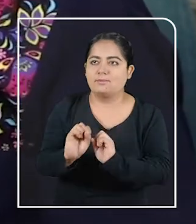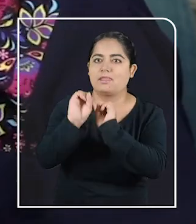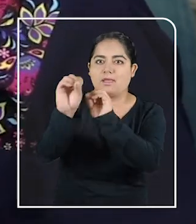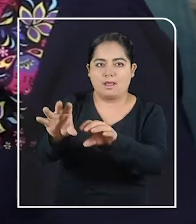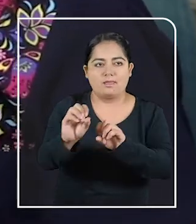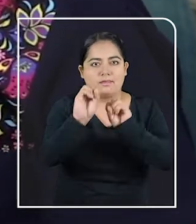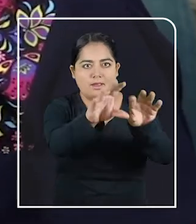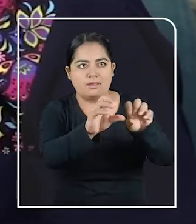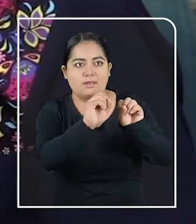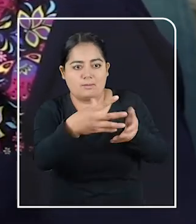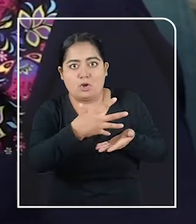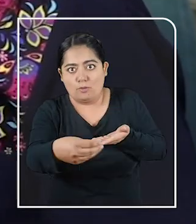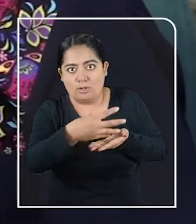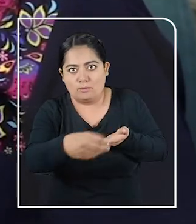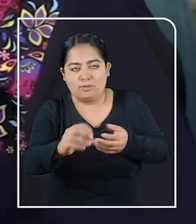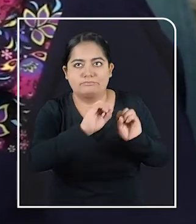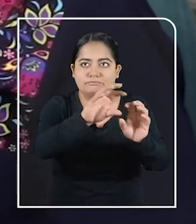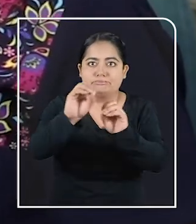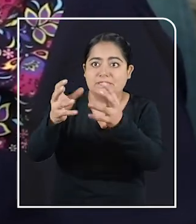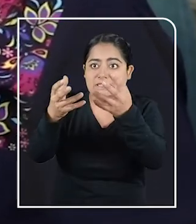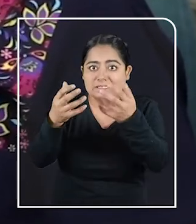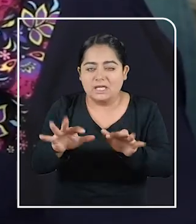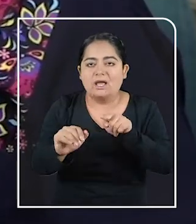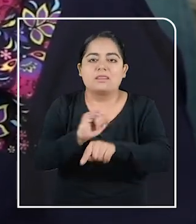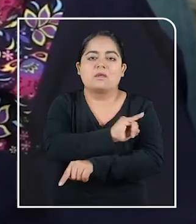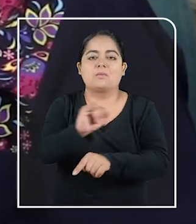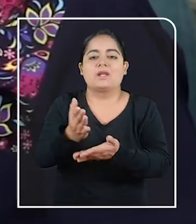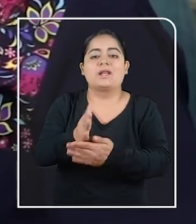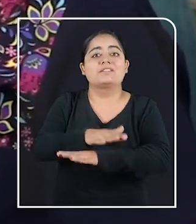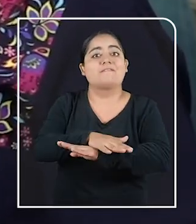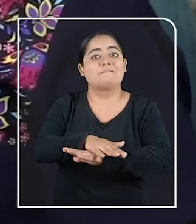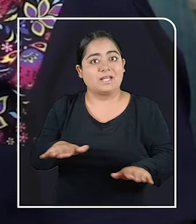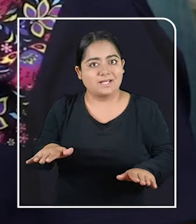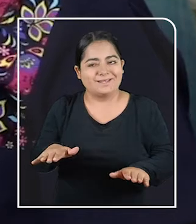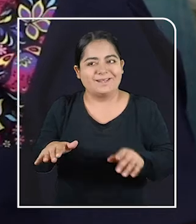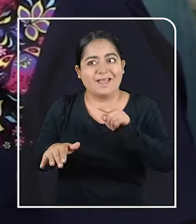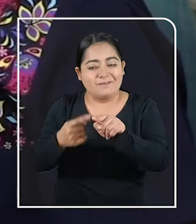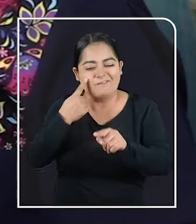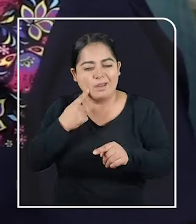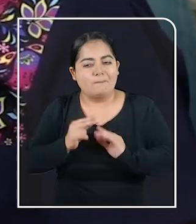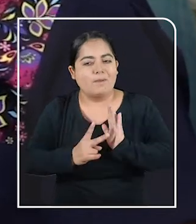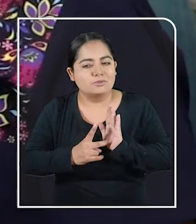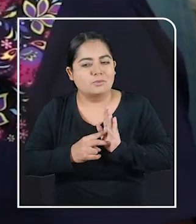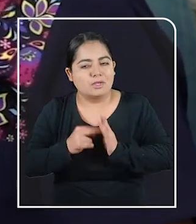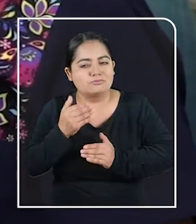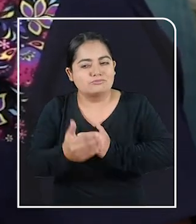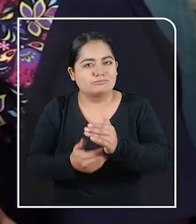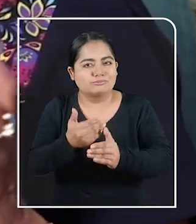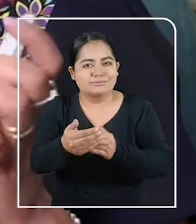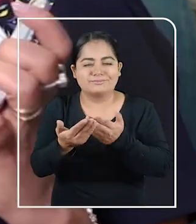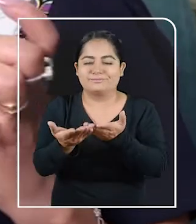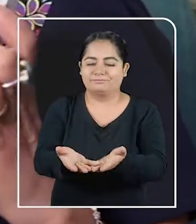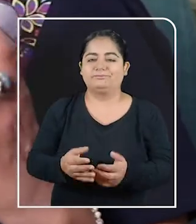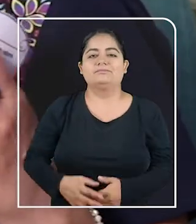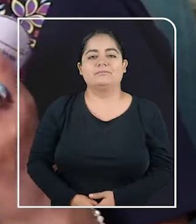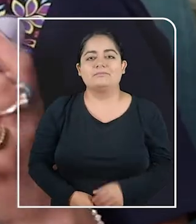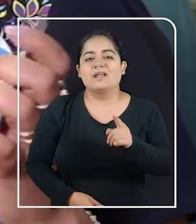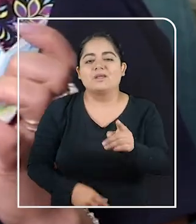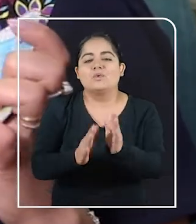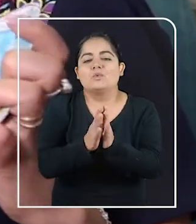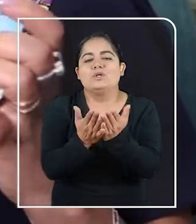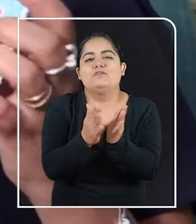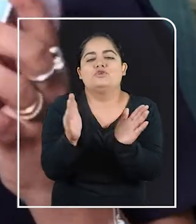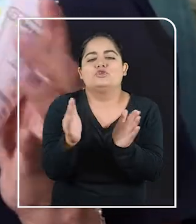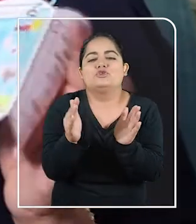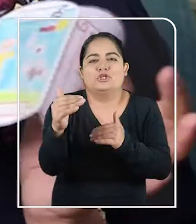material para que ellos lo pudieran hacer y obviamente que después las clases lo fuimos haciendo paso por paso. Y se creó este mini libro